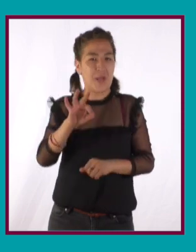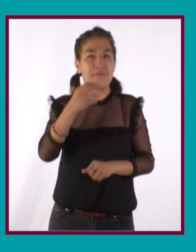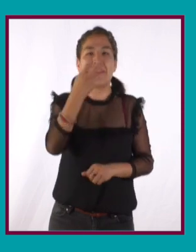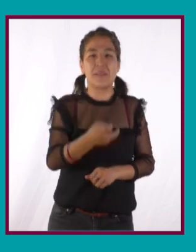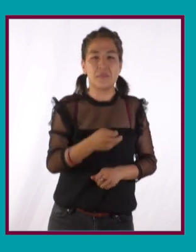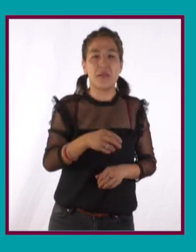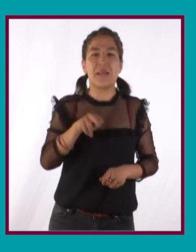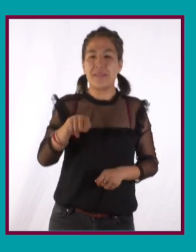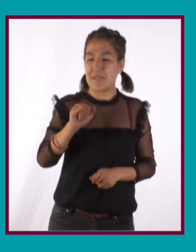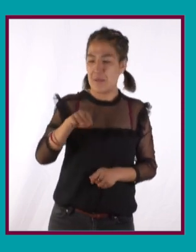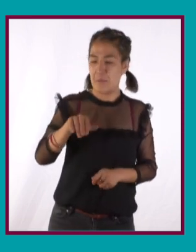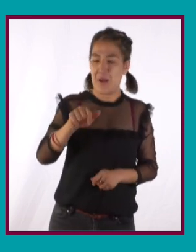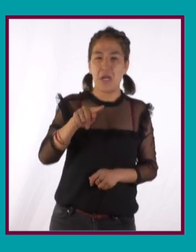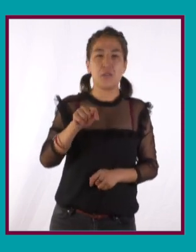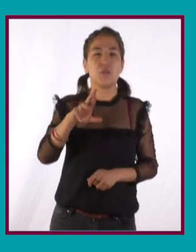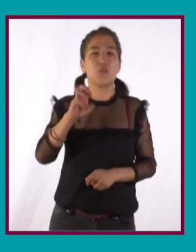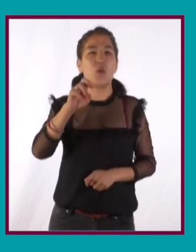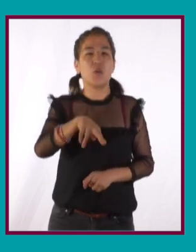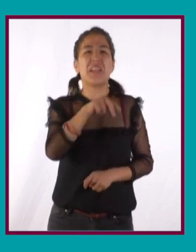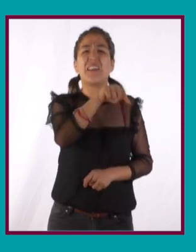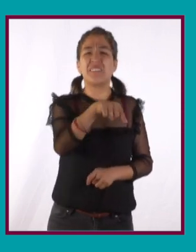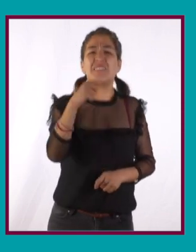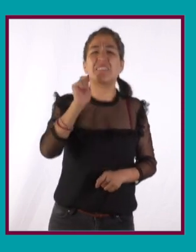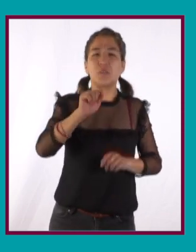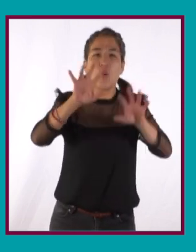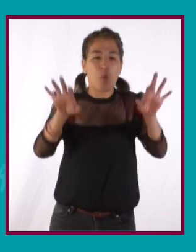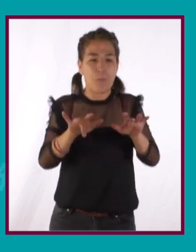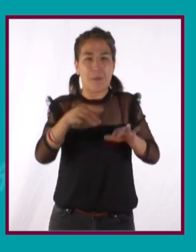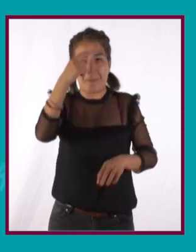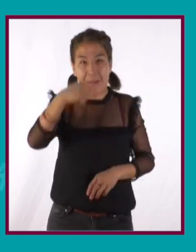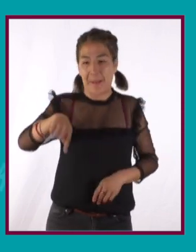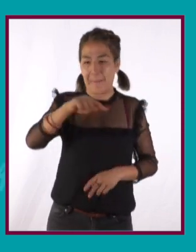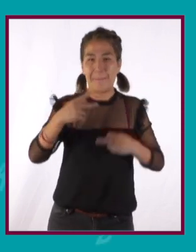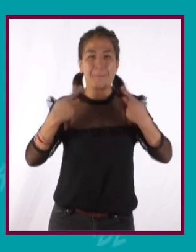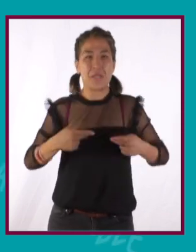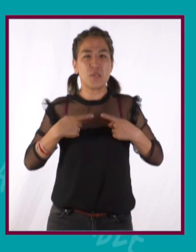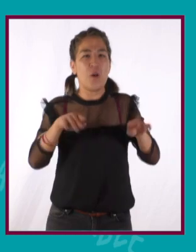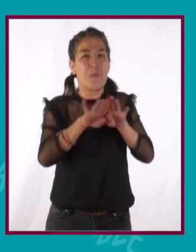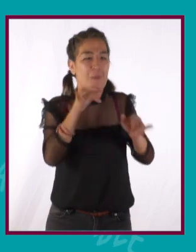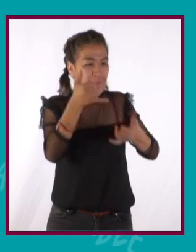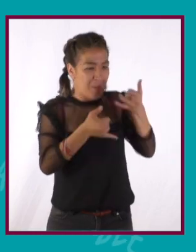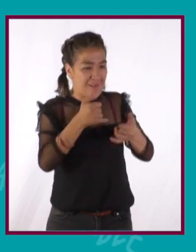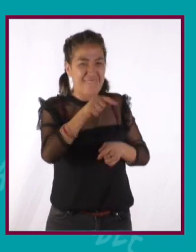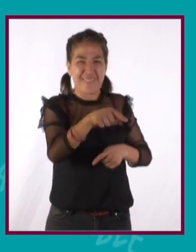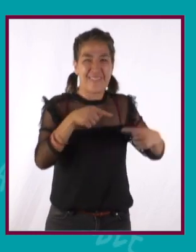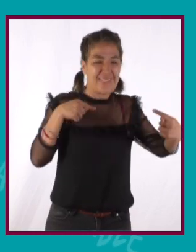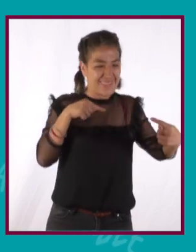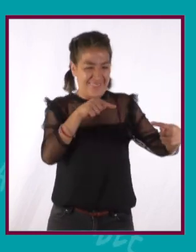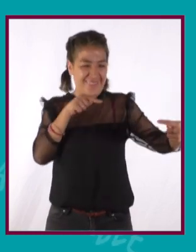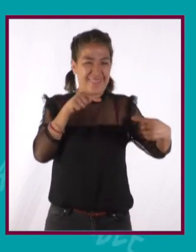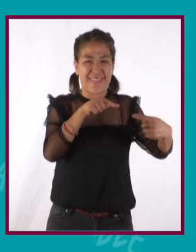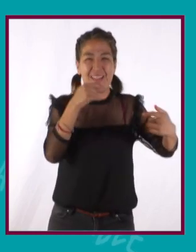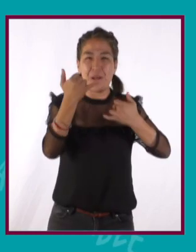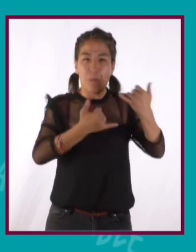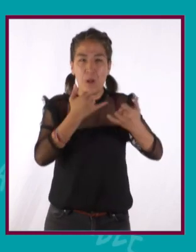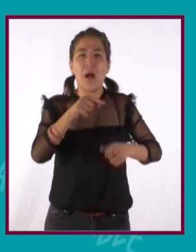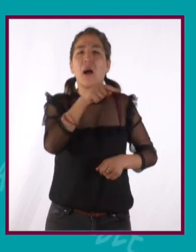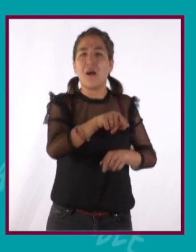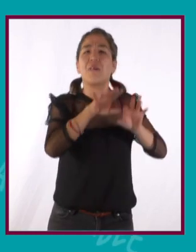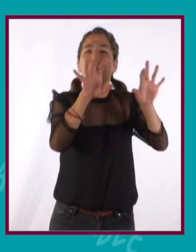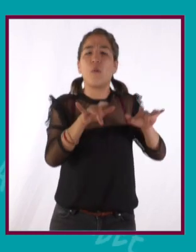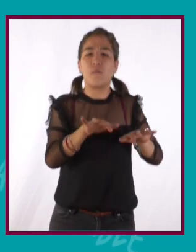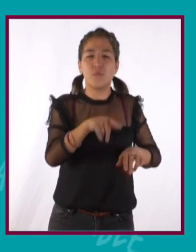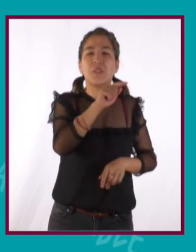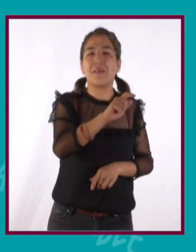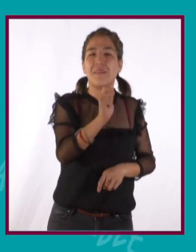se desarrolló la Nimatron, una computadora que le permite a un jugador humano enfrentarse a ella. La